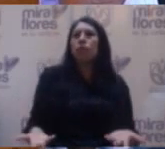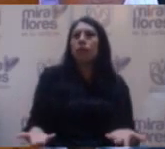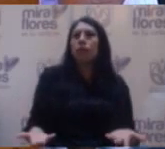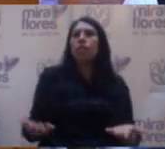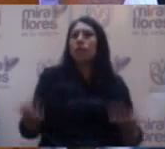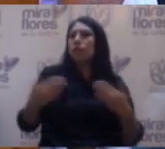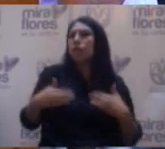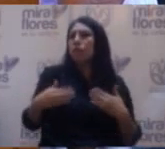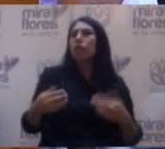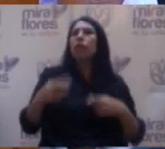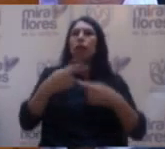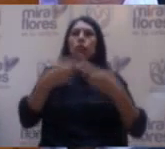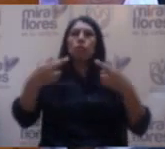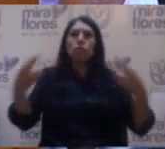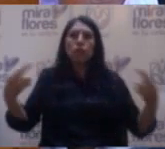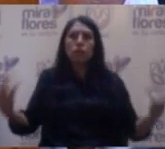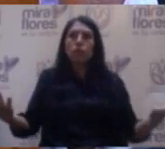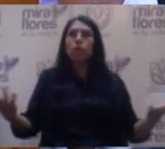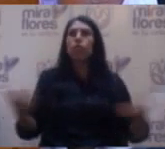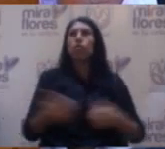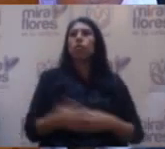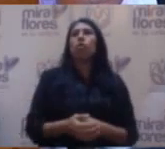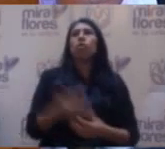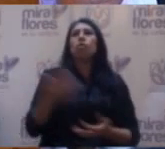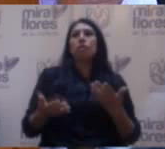recurso que nosotros ya no necesitamos.